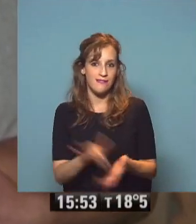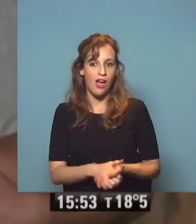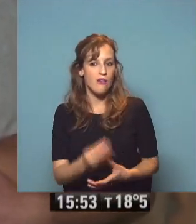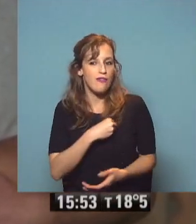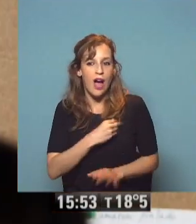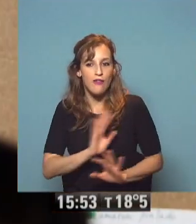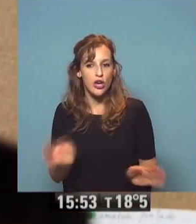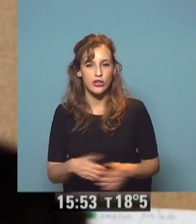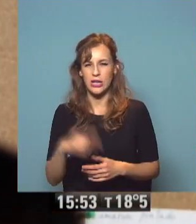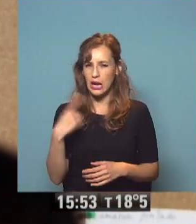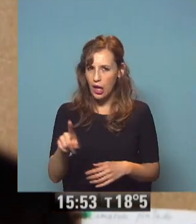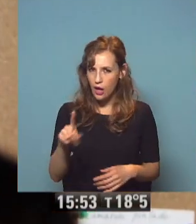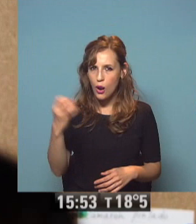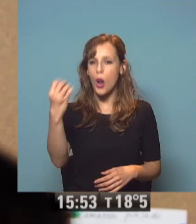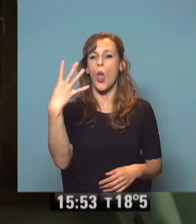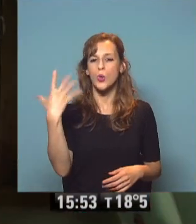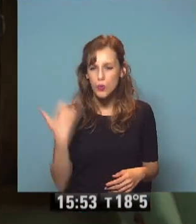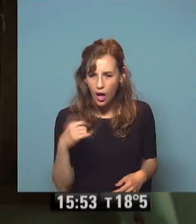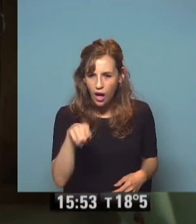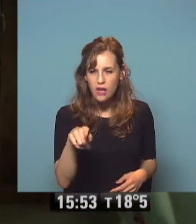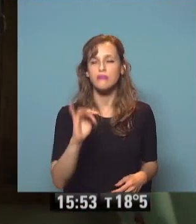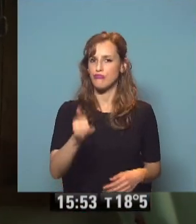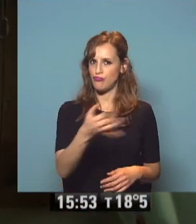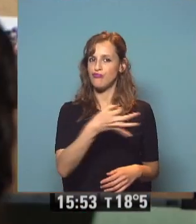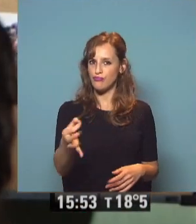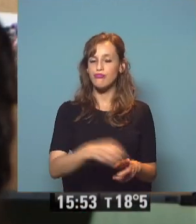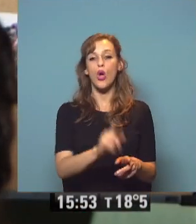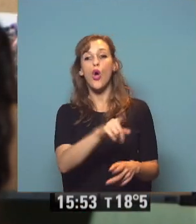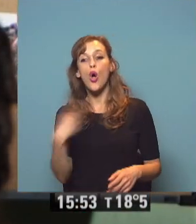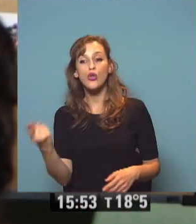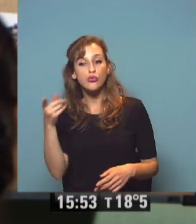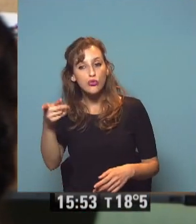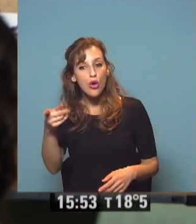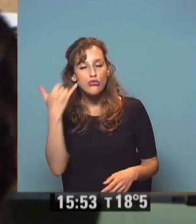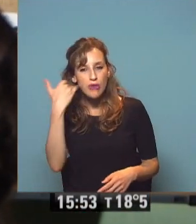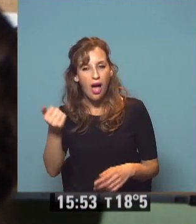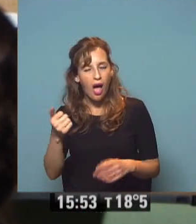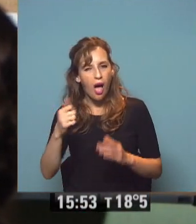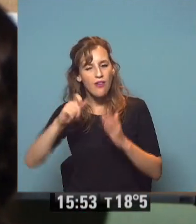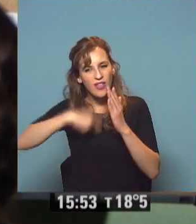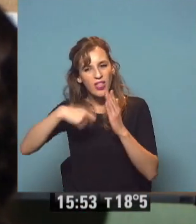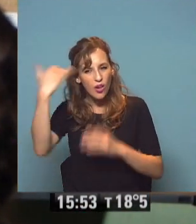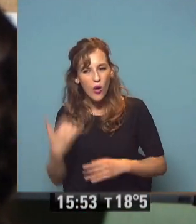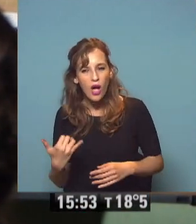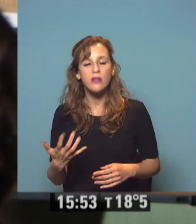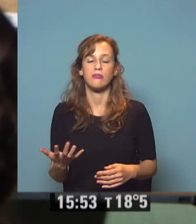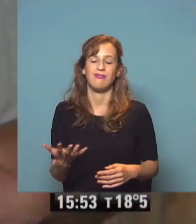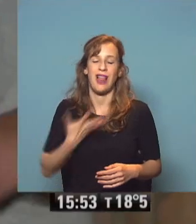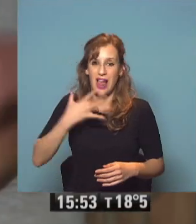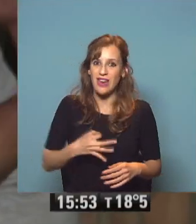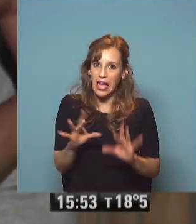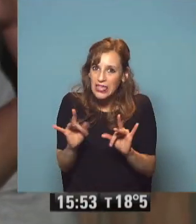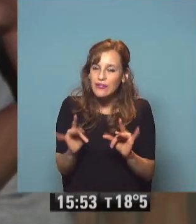es, con luz, ¿no? Sí, súper. ¿Ese ya lo filmó alguien? Y tal vez alguien lo filmó, pero creo que es bastante difícil de encontrar,